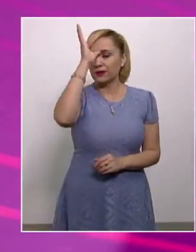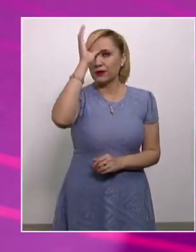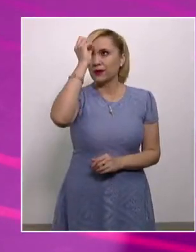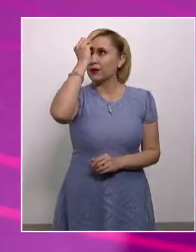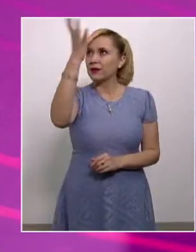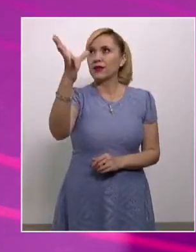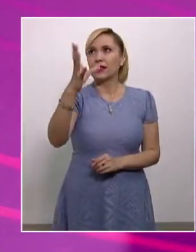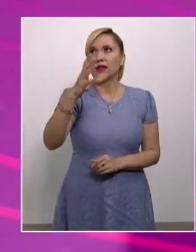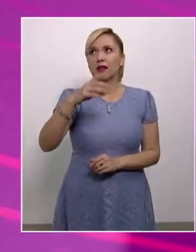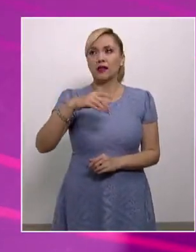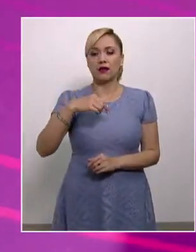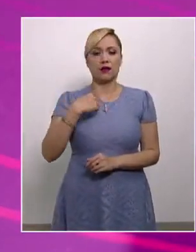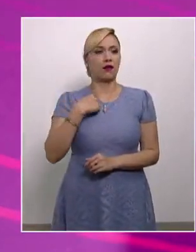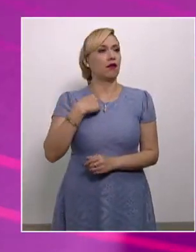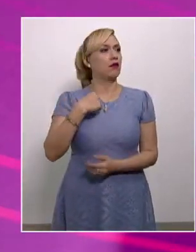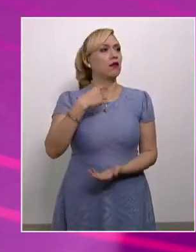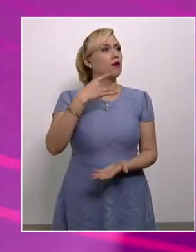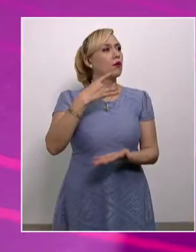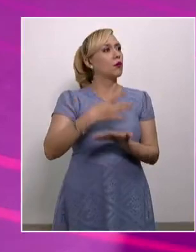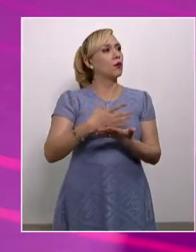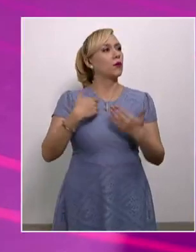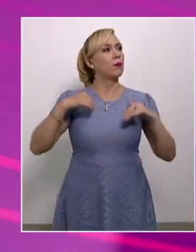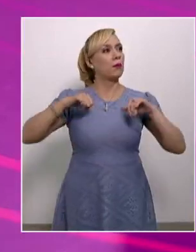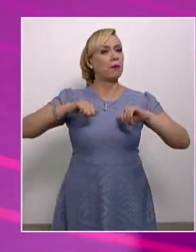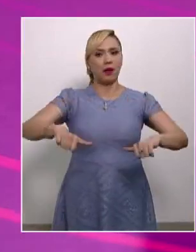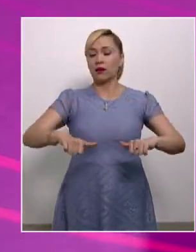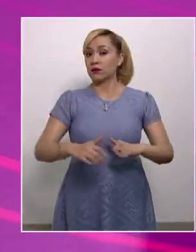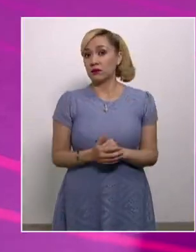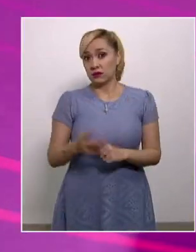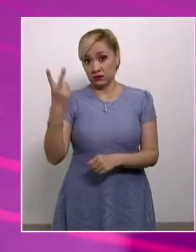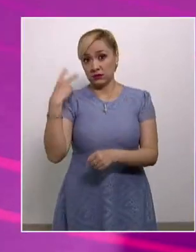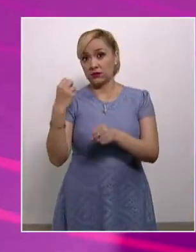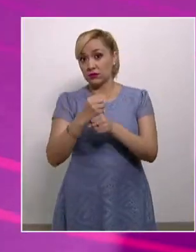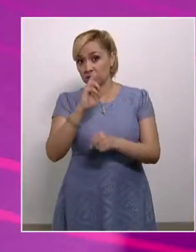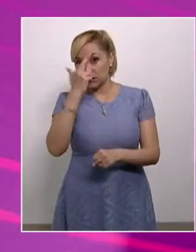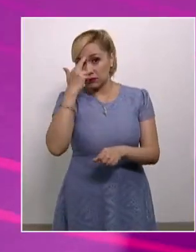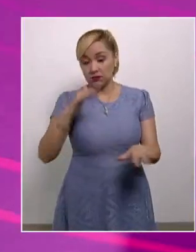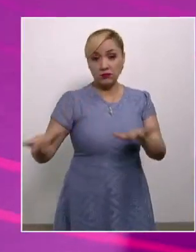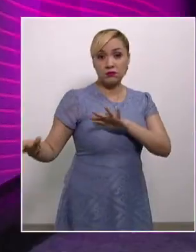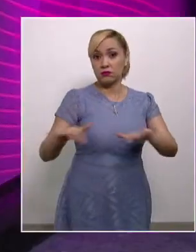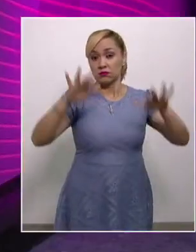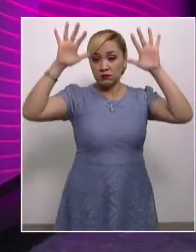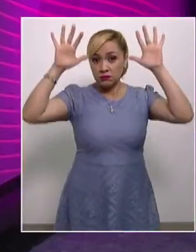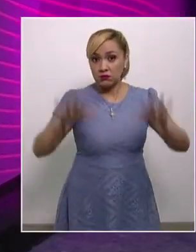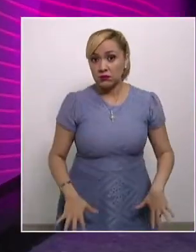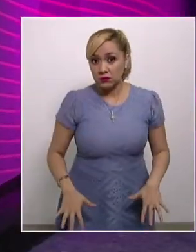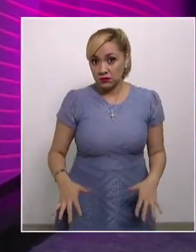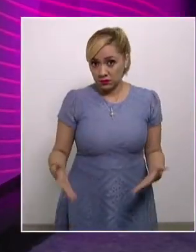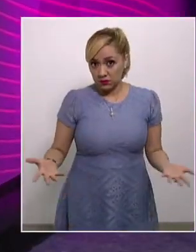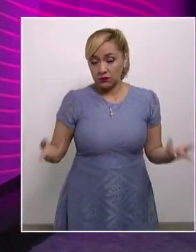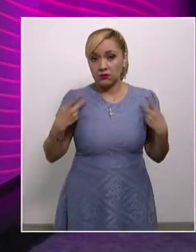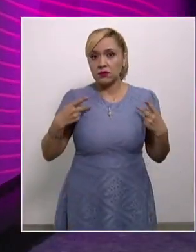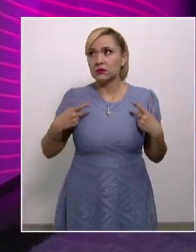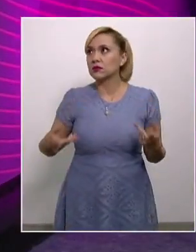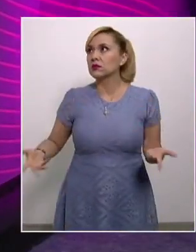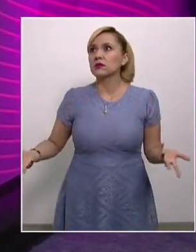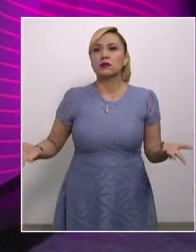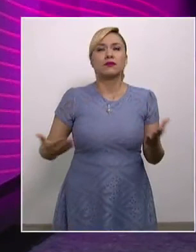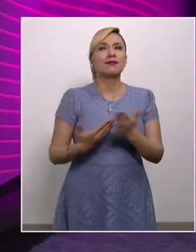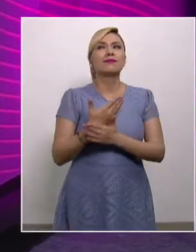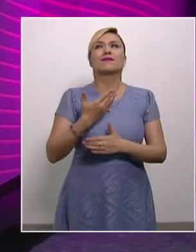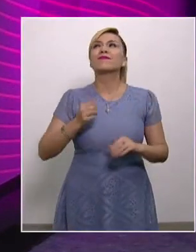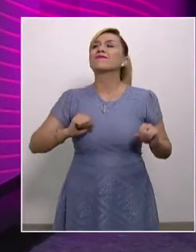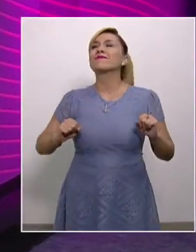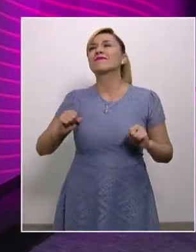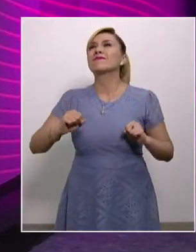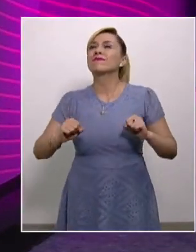no estamos exentos de que pueda pasar, puede ser por un desastre natural. Hace 2 años vivimos justo por estos días un desastre natural en el que la gente se paró por la mañana,